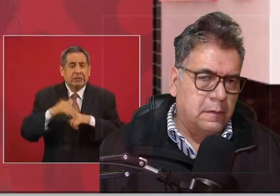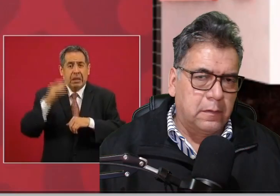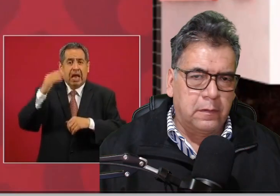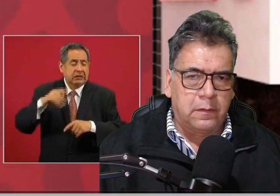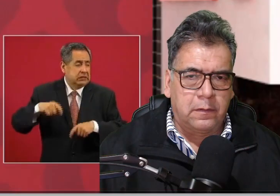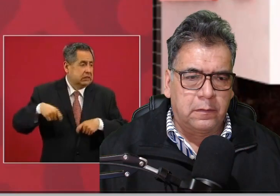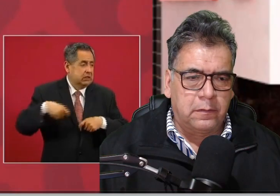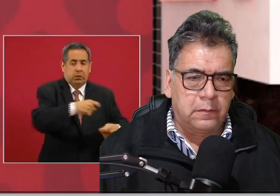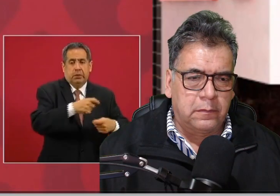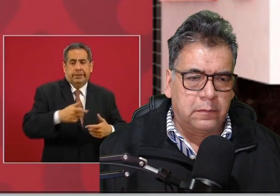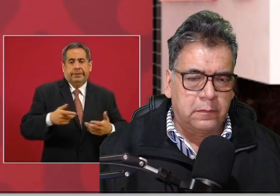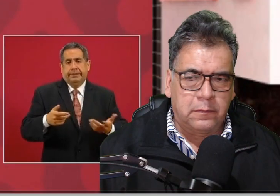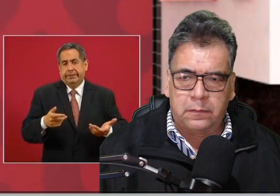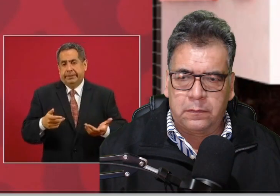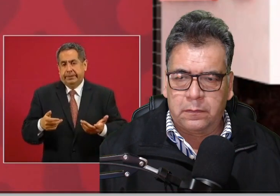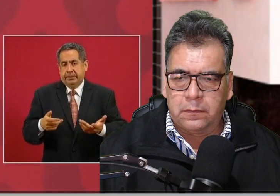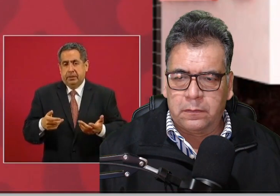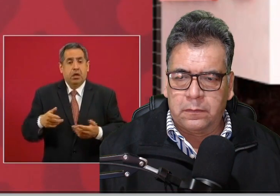inactiva,